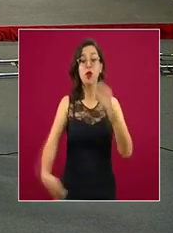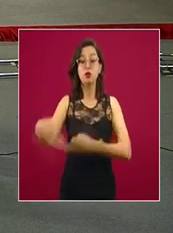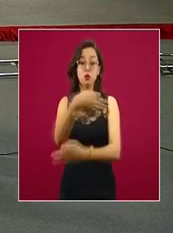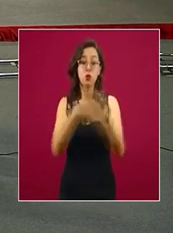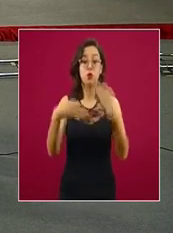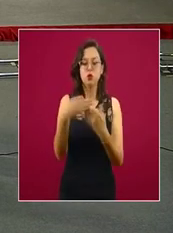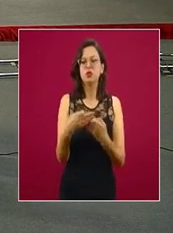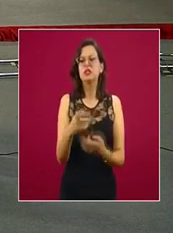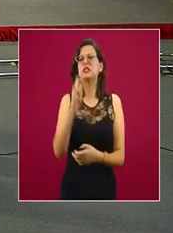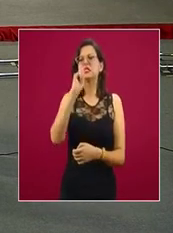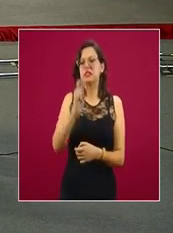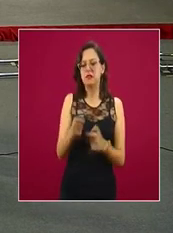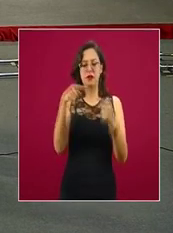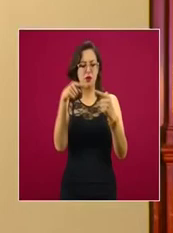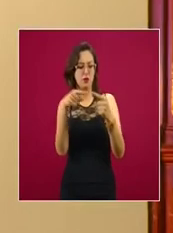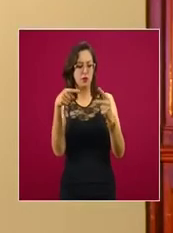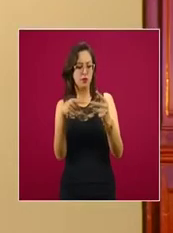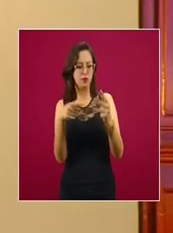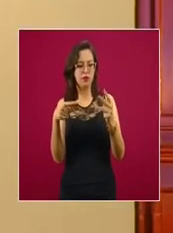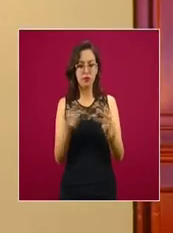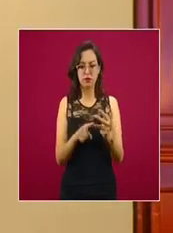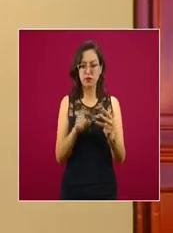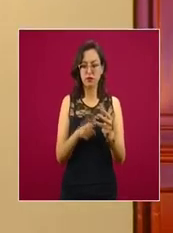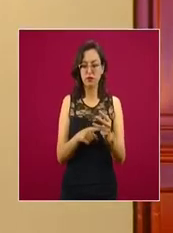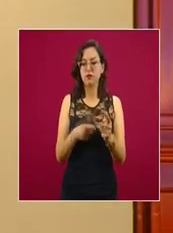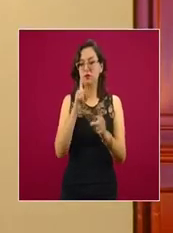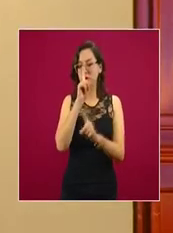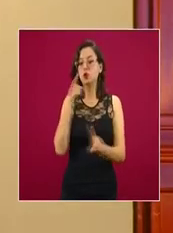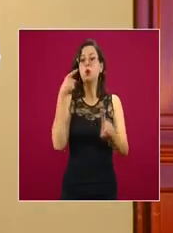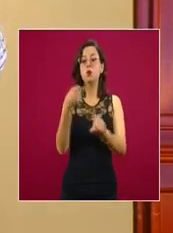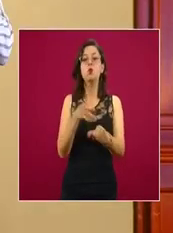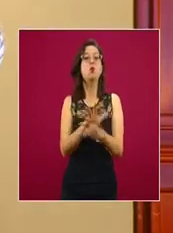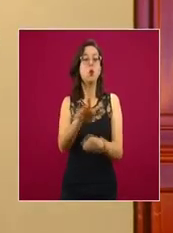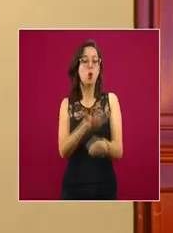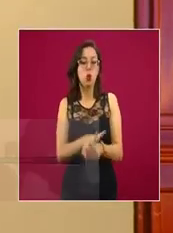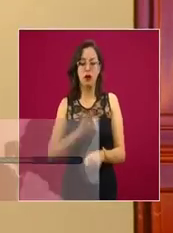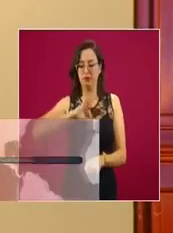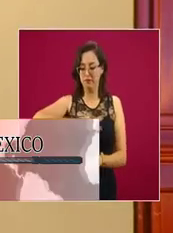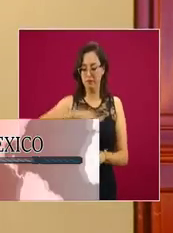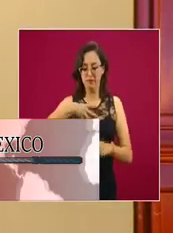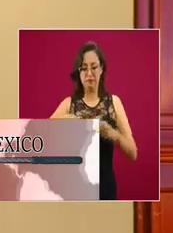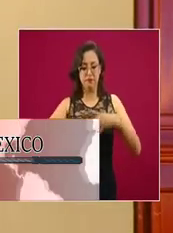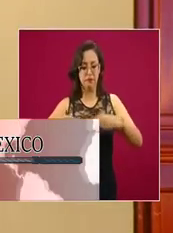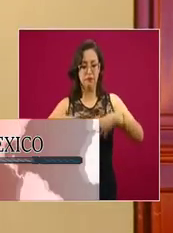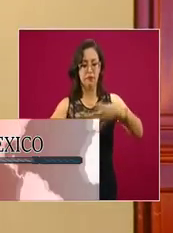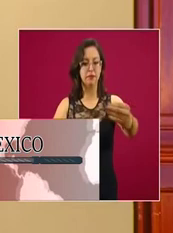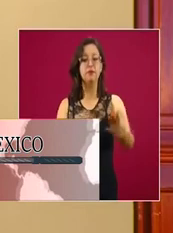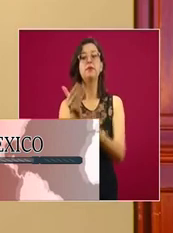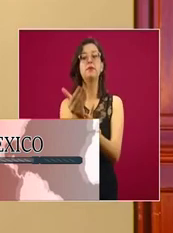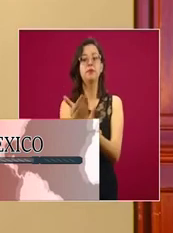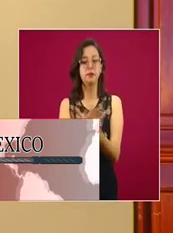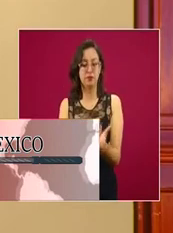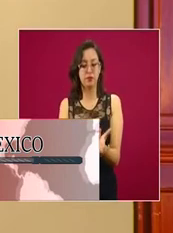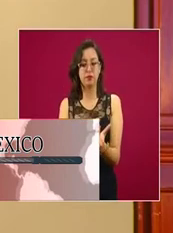un conjunto de 3 intervenciones principales que tienen como propósito la mitigación, la reducción de la transmisión